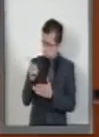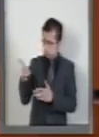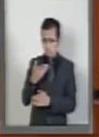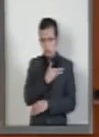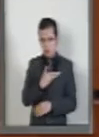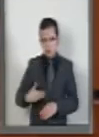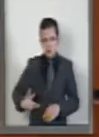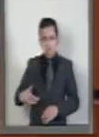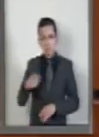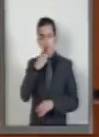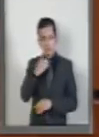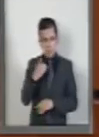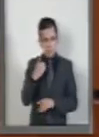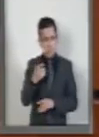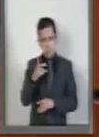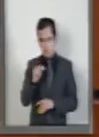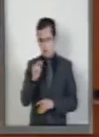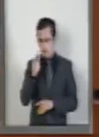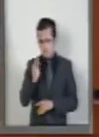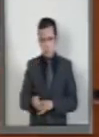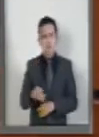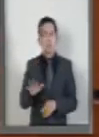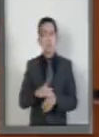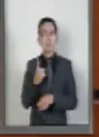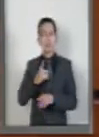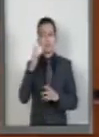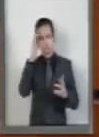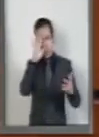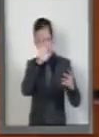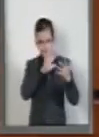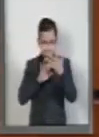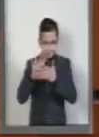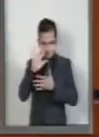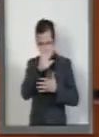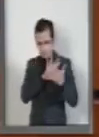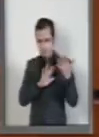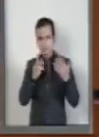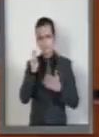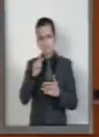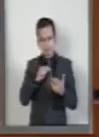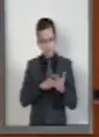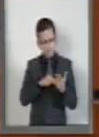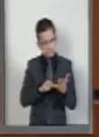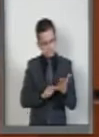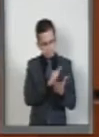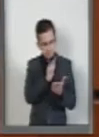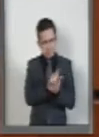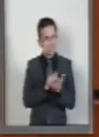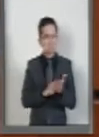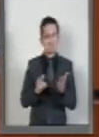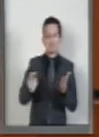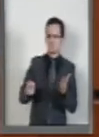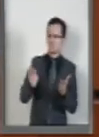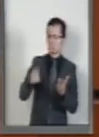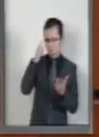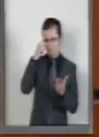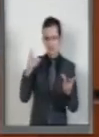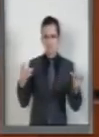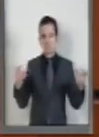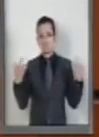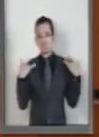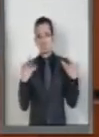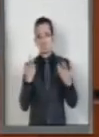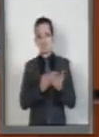República en contra de la opacidad, de esa legalización de la opacidad y la impunidad que esta